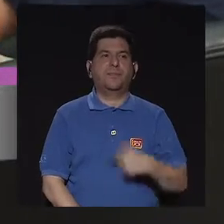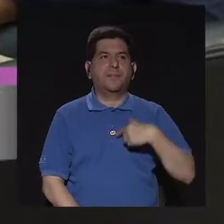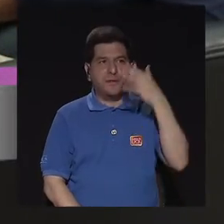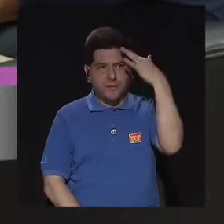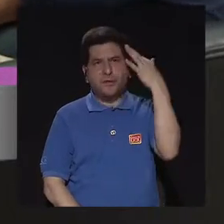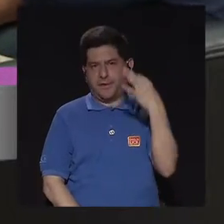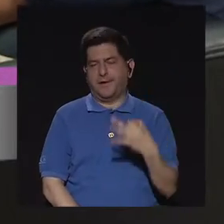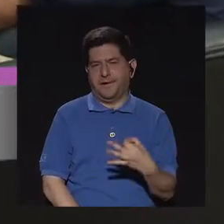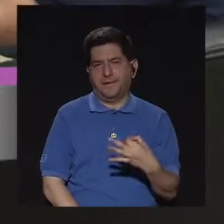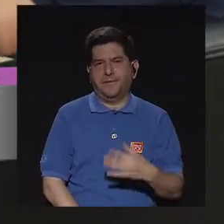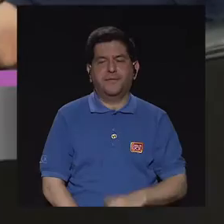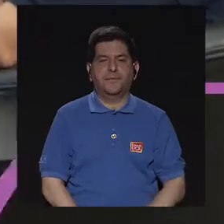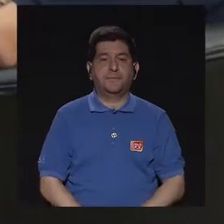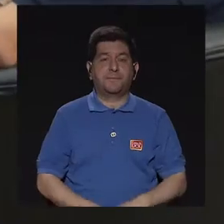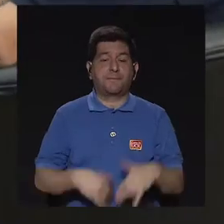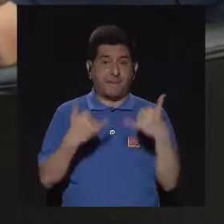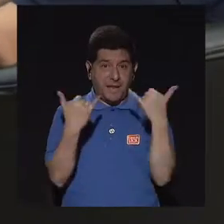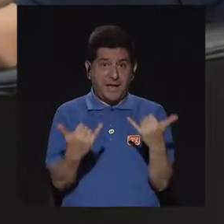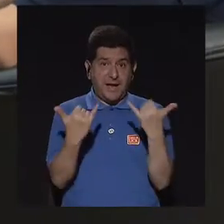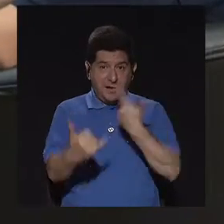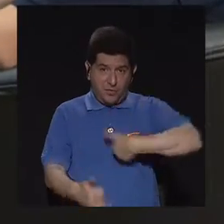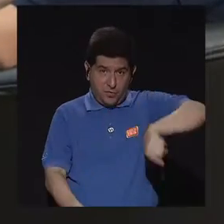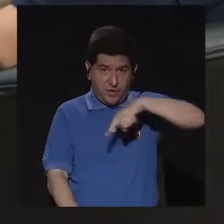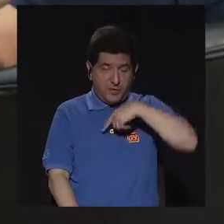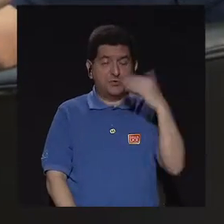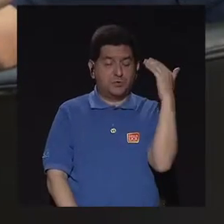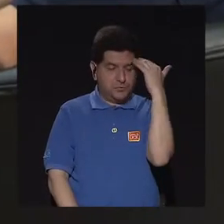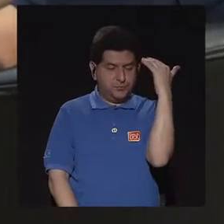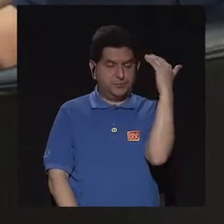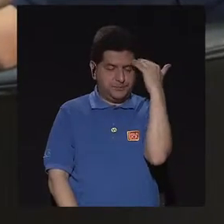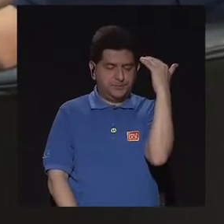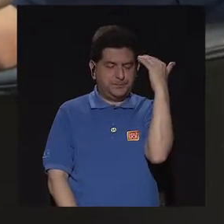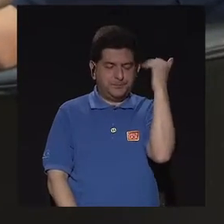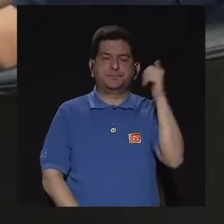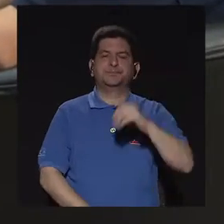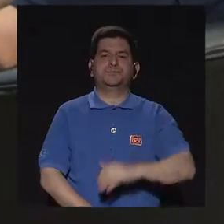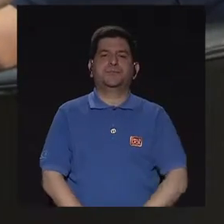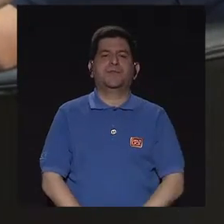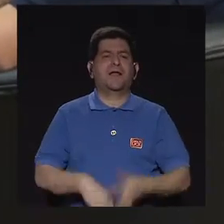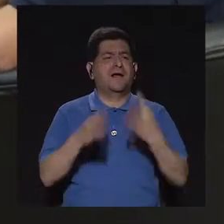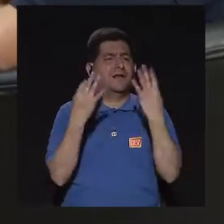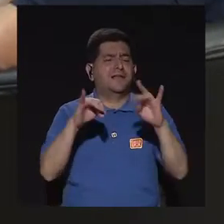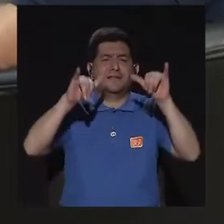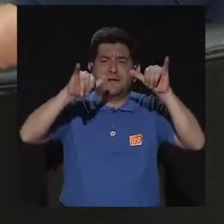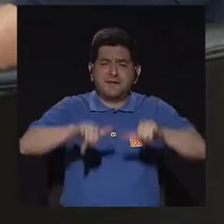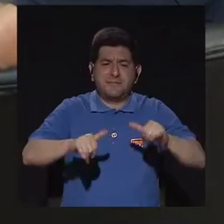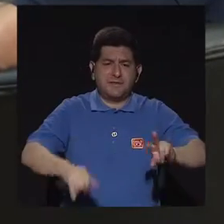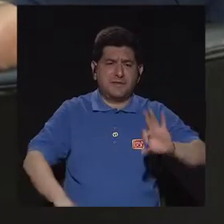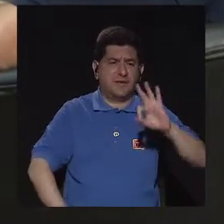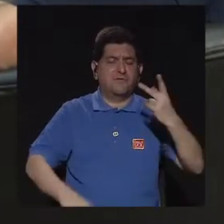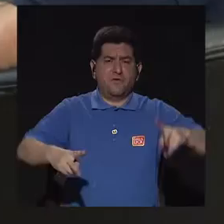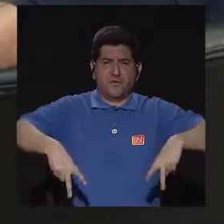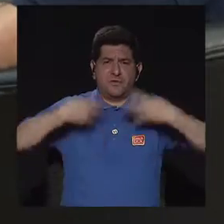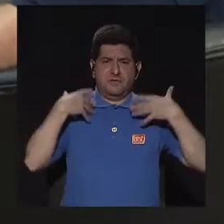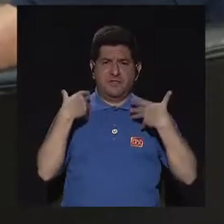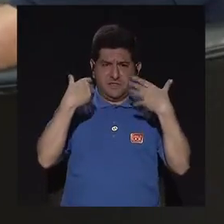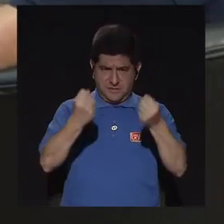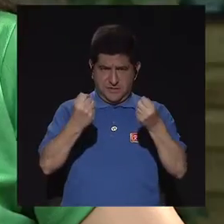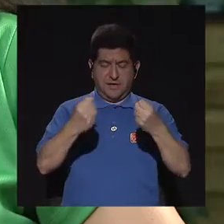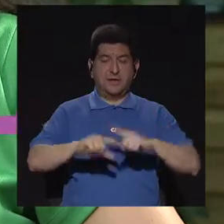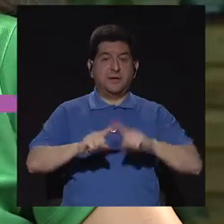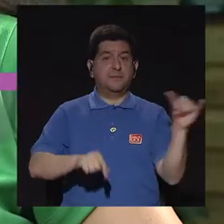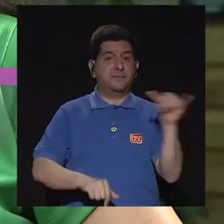sí considero que ahora somos más conscientes y tratamos de mantener estilos de vida más